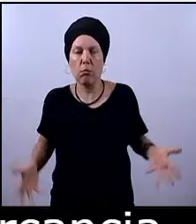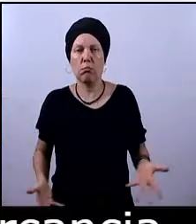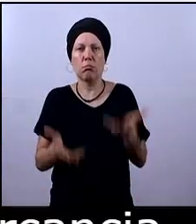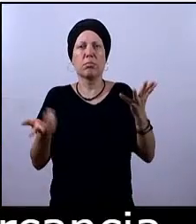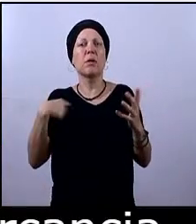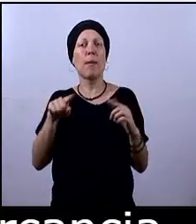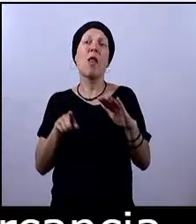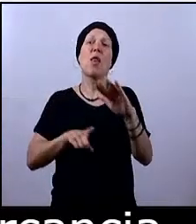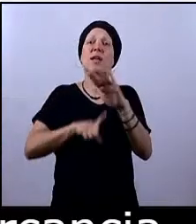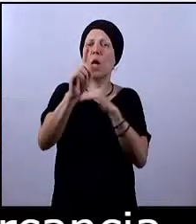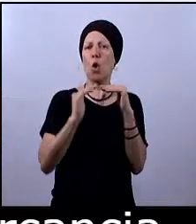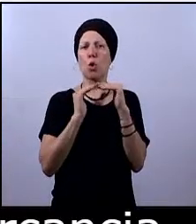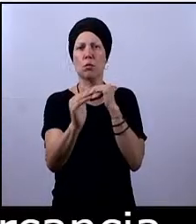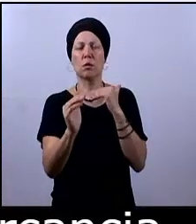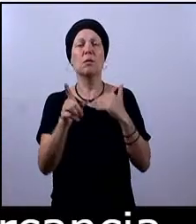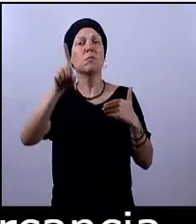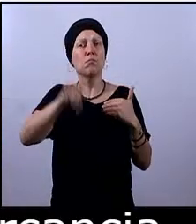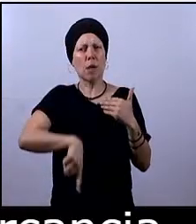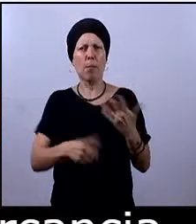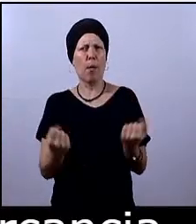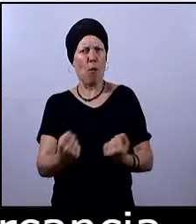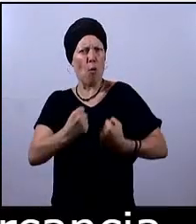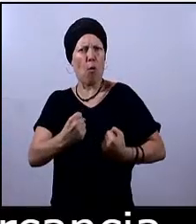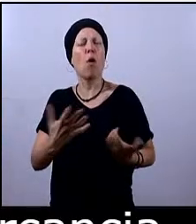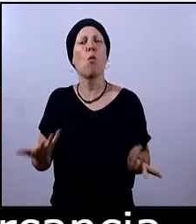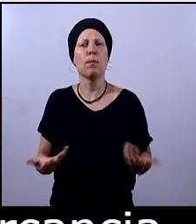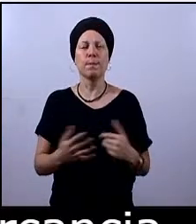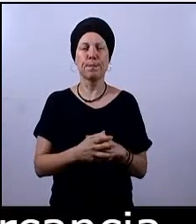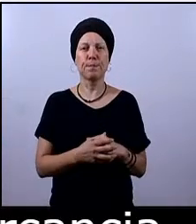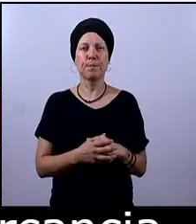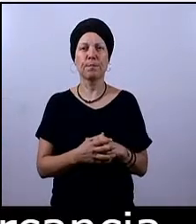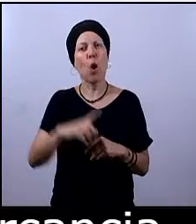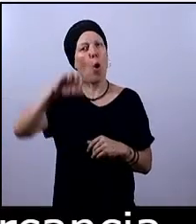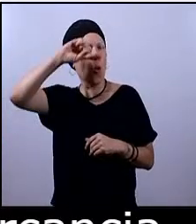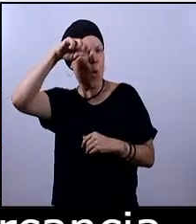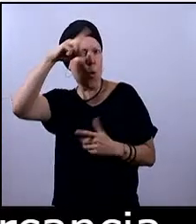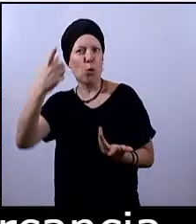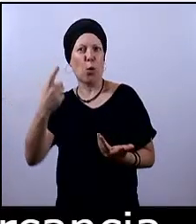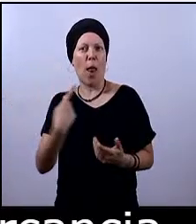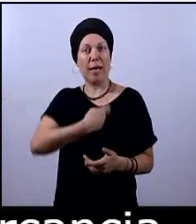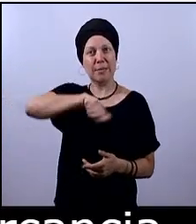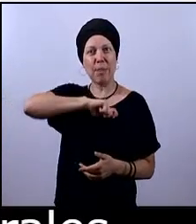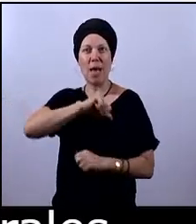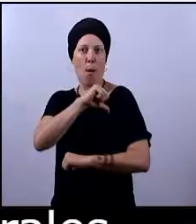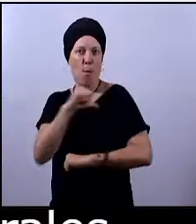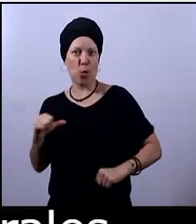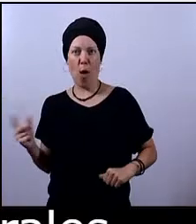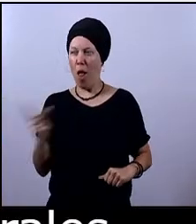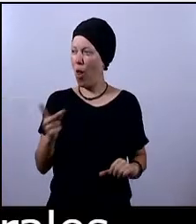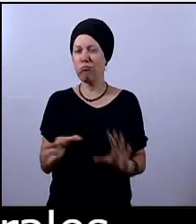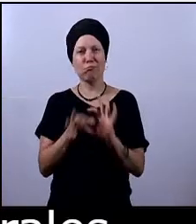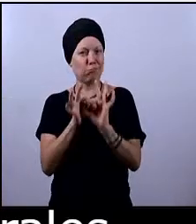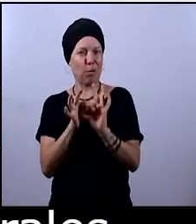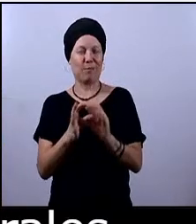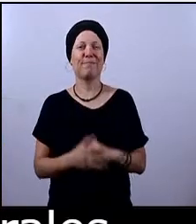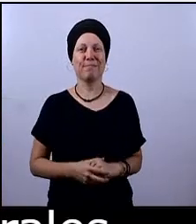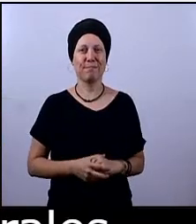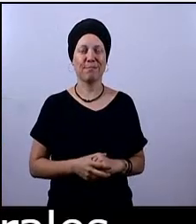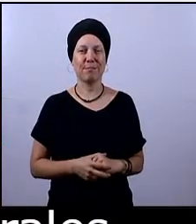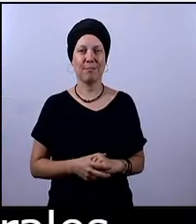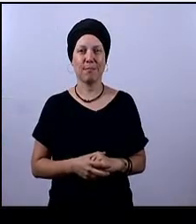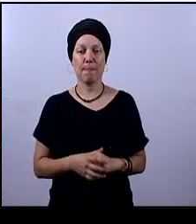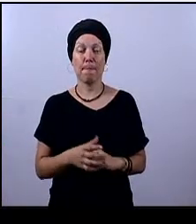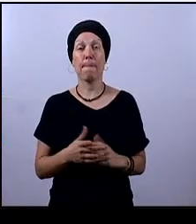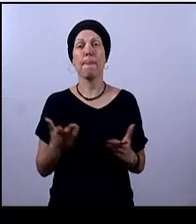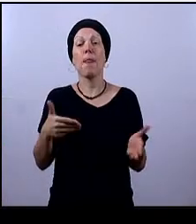desarrollo sostenible y va a fortalecer los lazos culturales entre España y Portugal. El coste